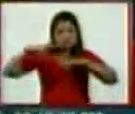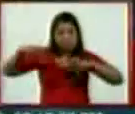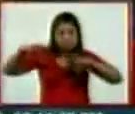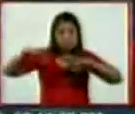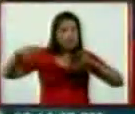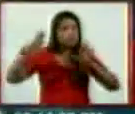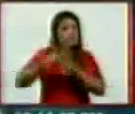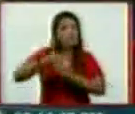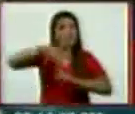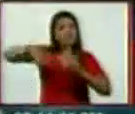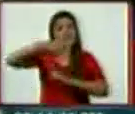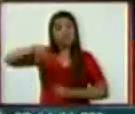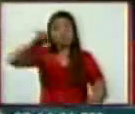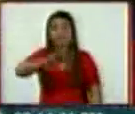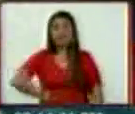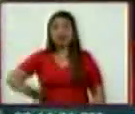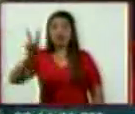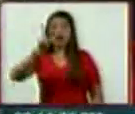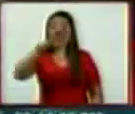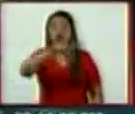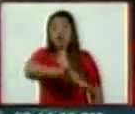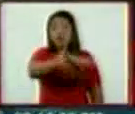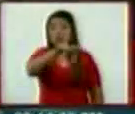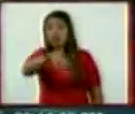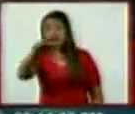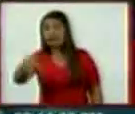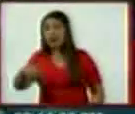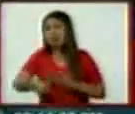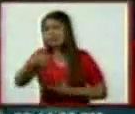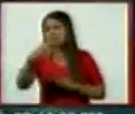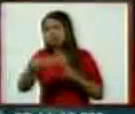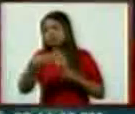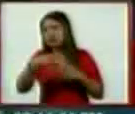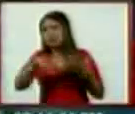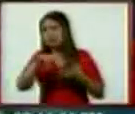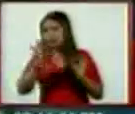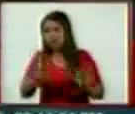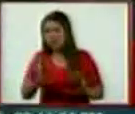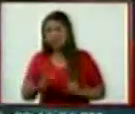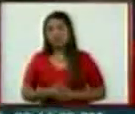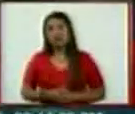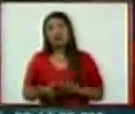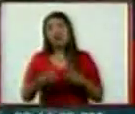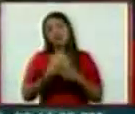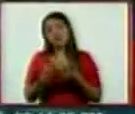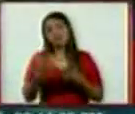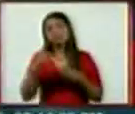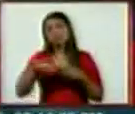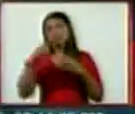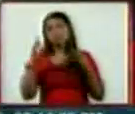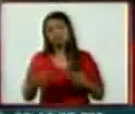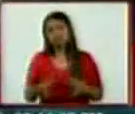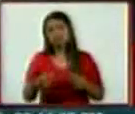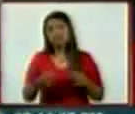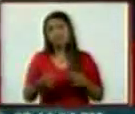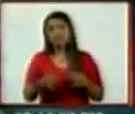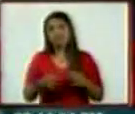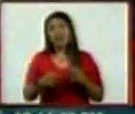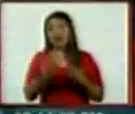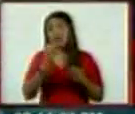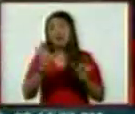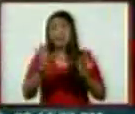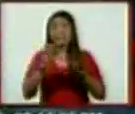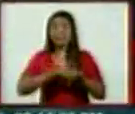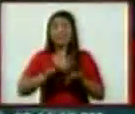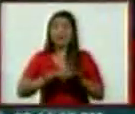esta situación a nivel nacional, en los estados donde más se ha presentado el problema, y eso incluye indudablemente un capítulo especial